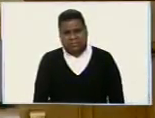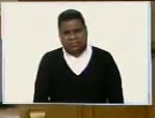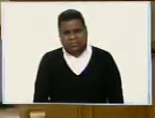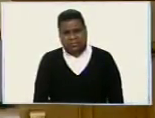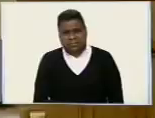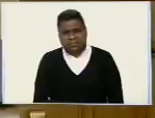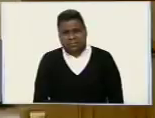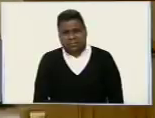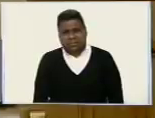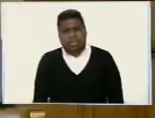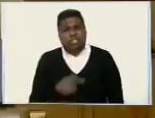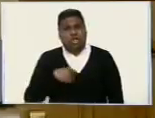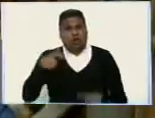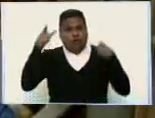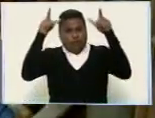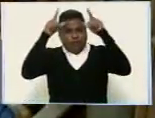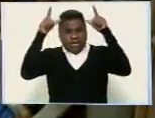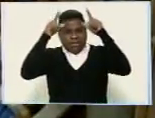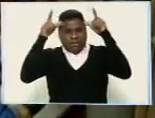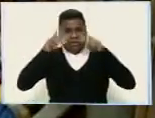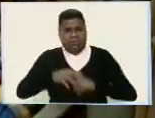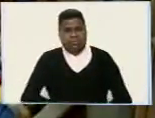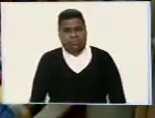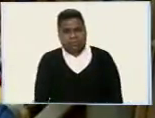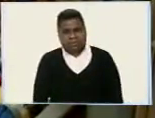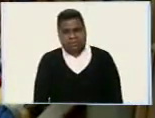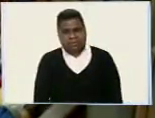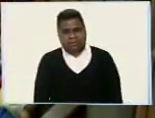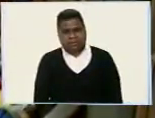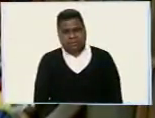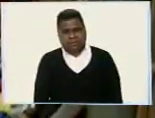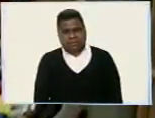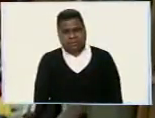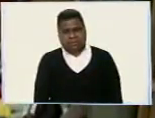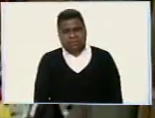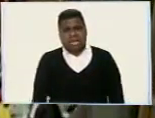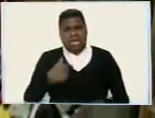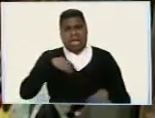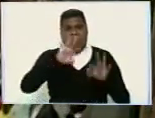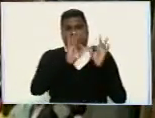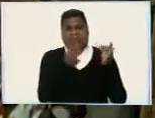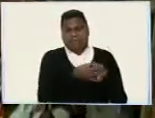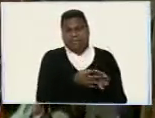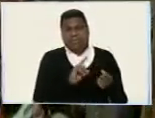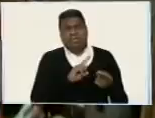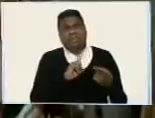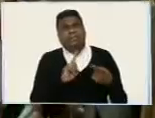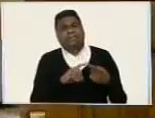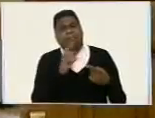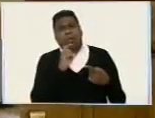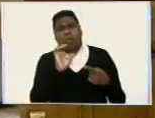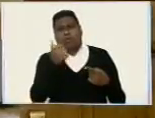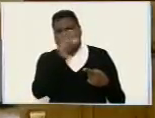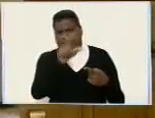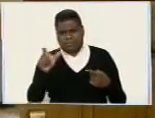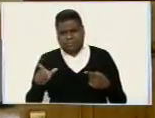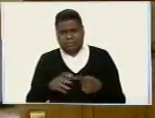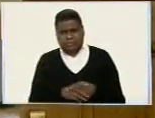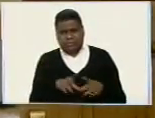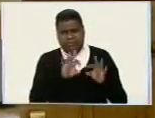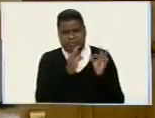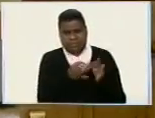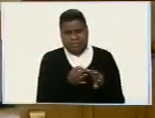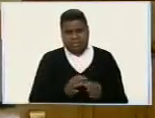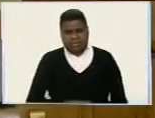pues, yo soy Falcón. Ajá. A mi familia, a Colina, allá en San José, y a Cabure, allá todo.